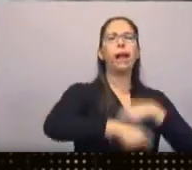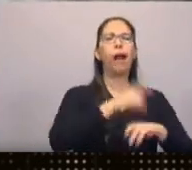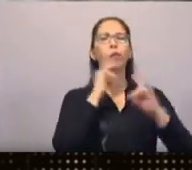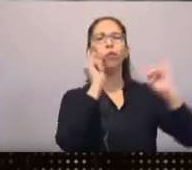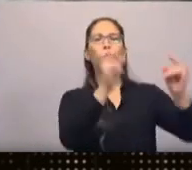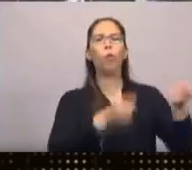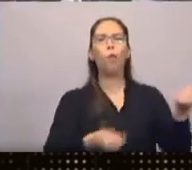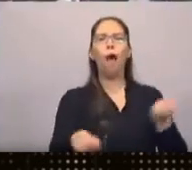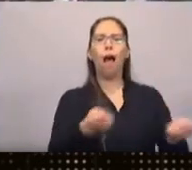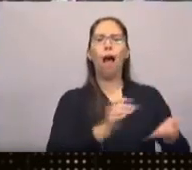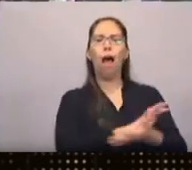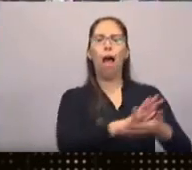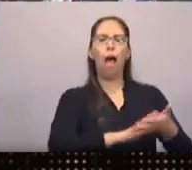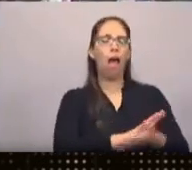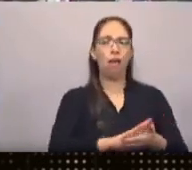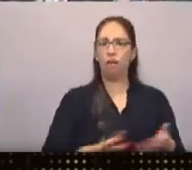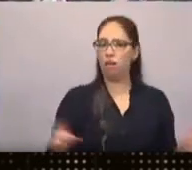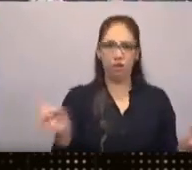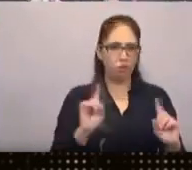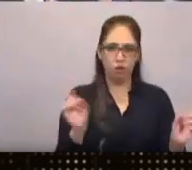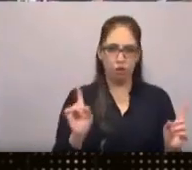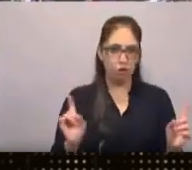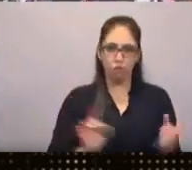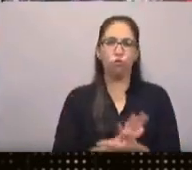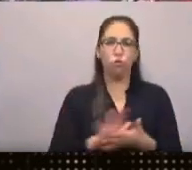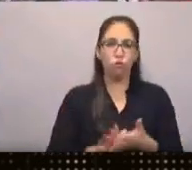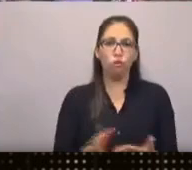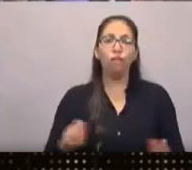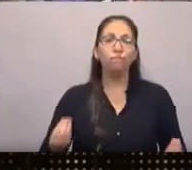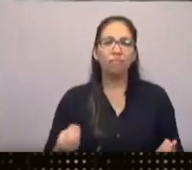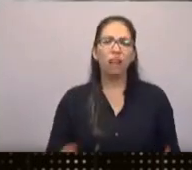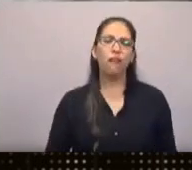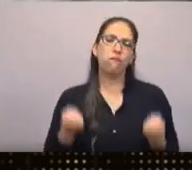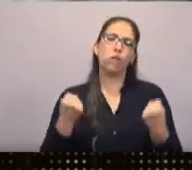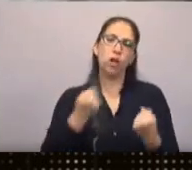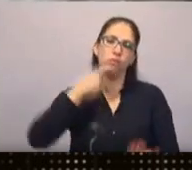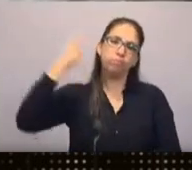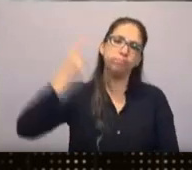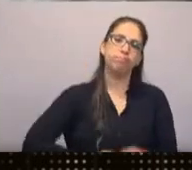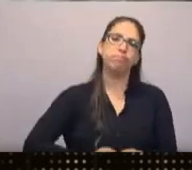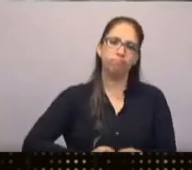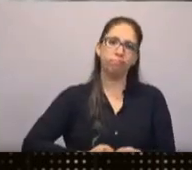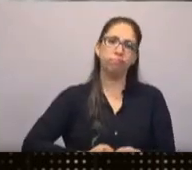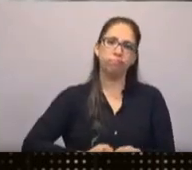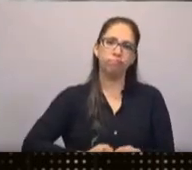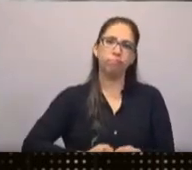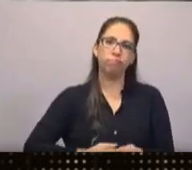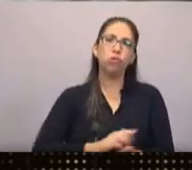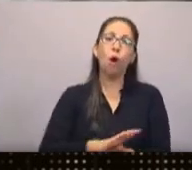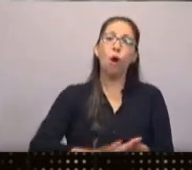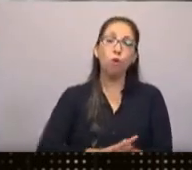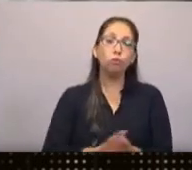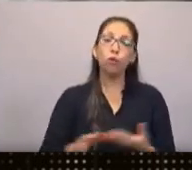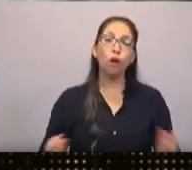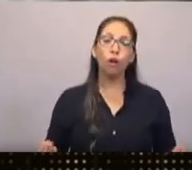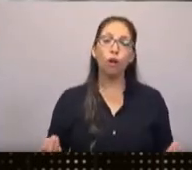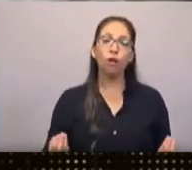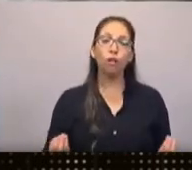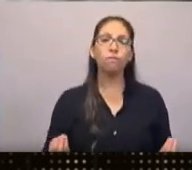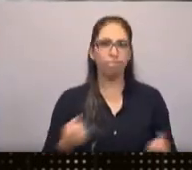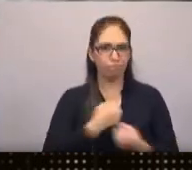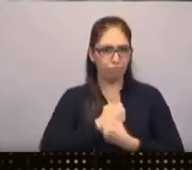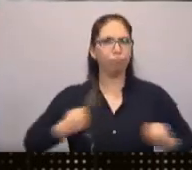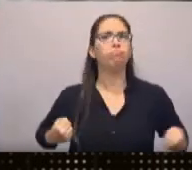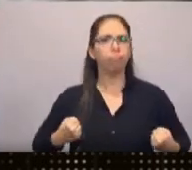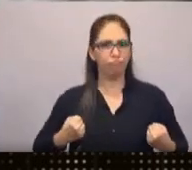invisible que esto se arregla con esfuerzo que esto se arregla con decisión que esto se arregla a veces digo con